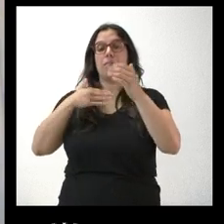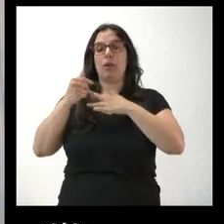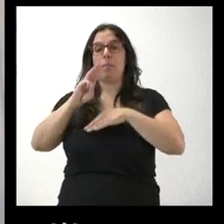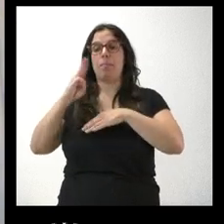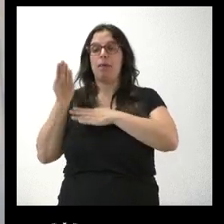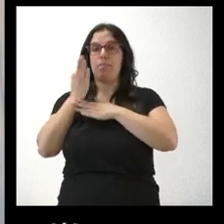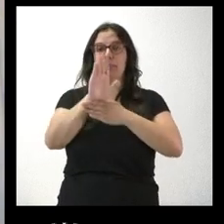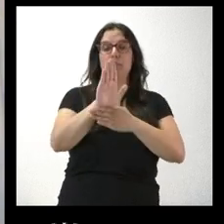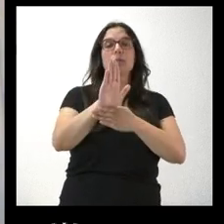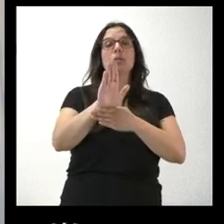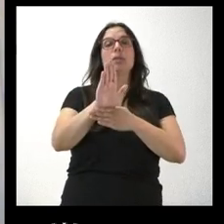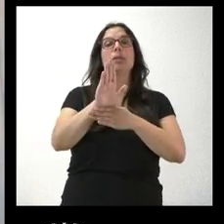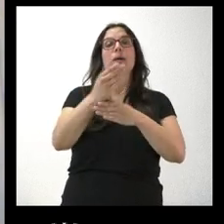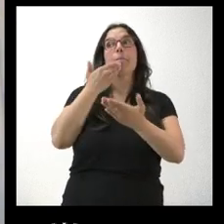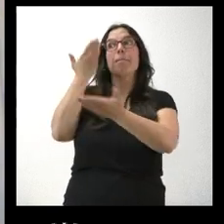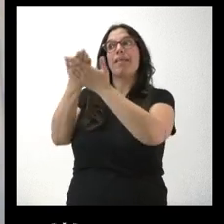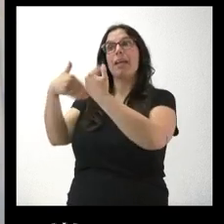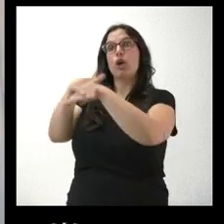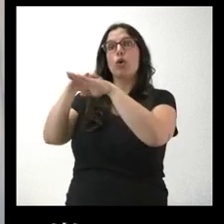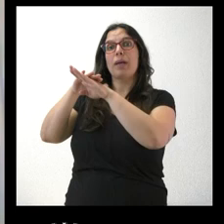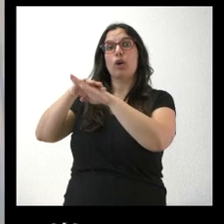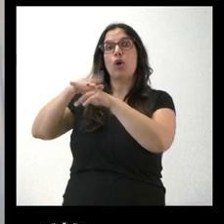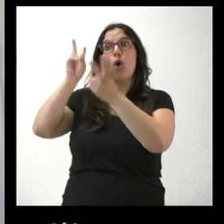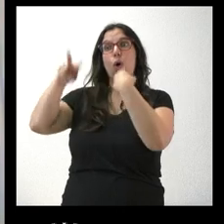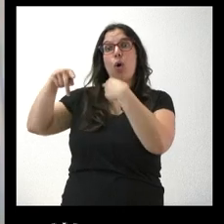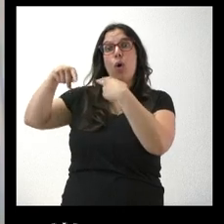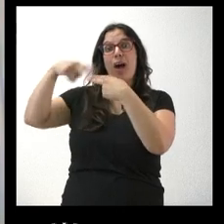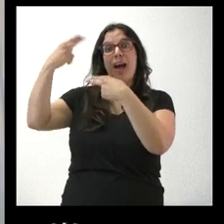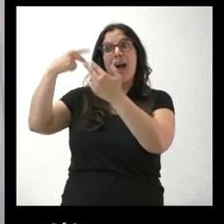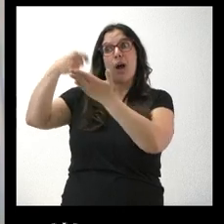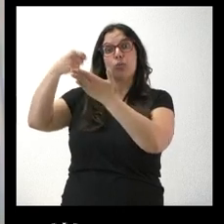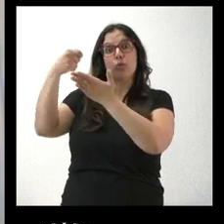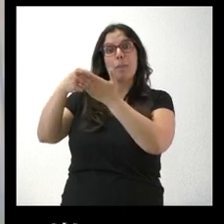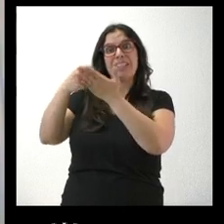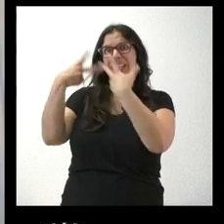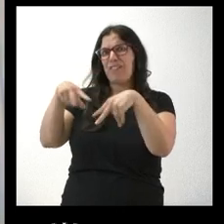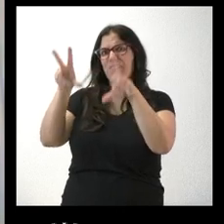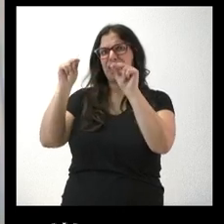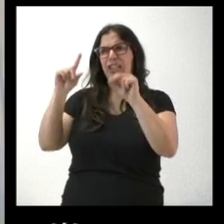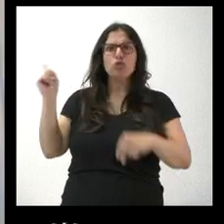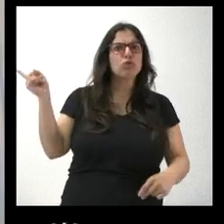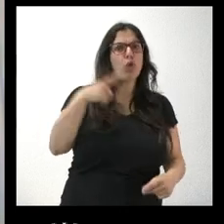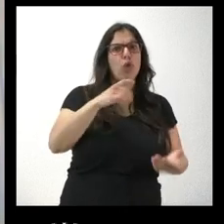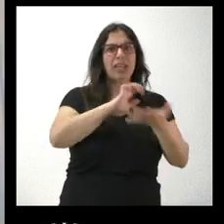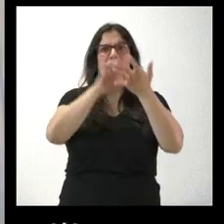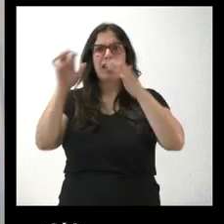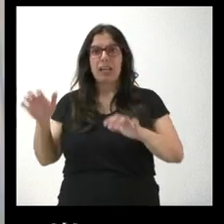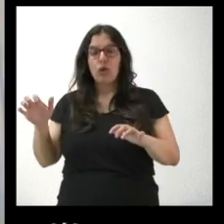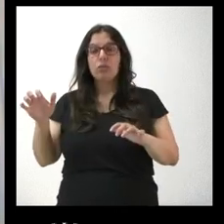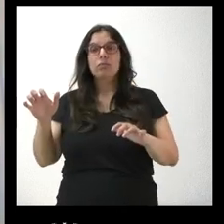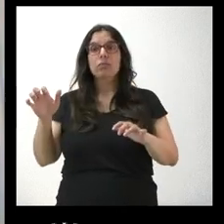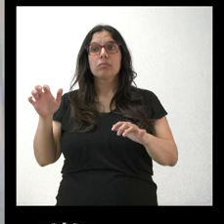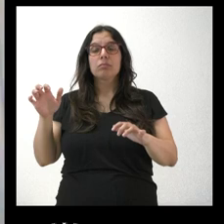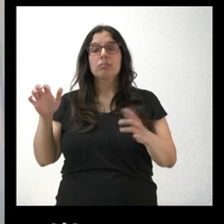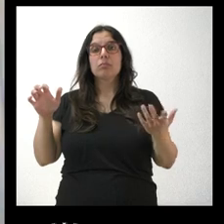al Gobierno el fin de todos los peajes, de todas las autopistas, de toda la comunidad autónoma de Castilla y León, si la Junta, entiendo